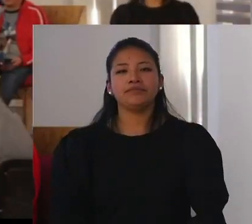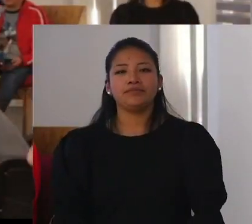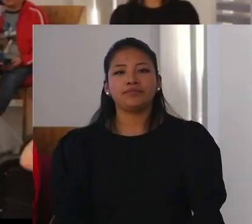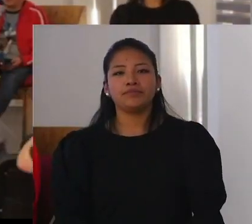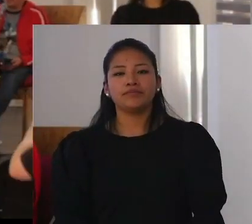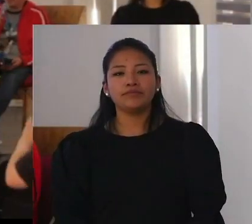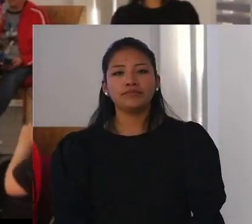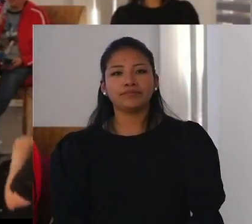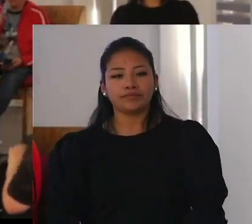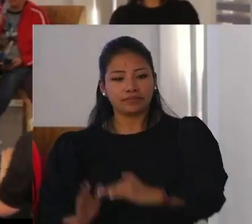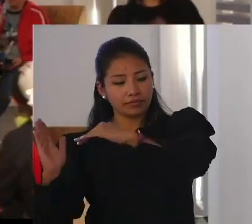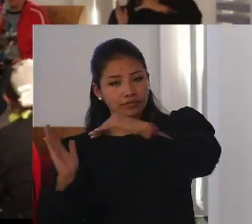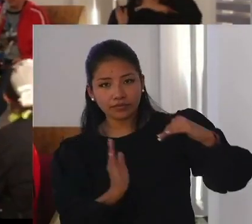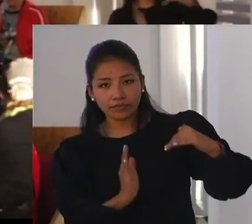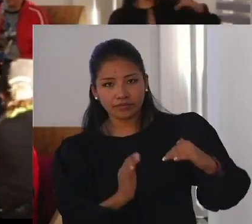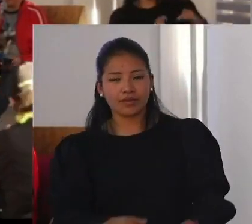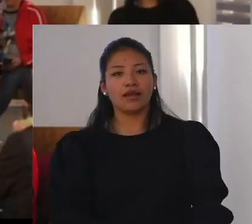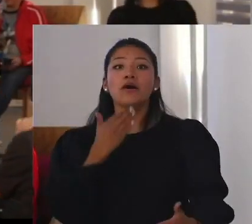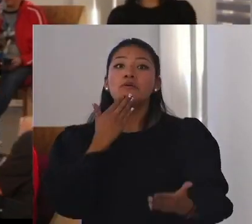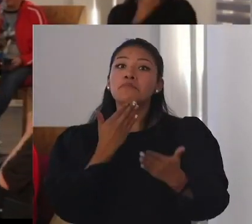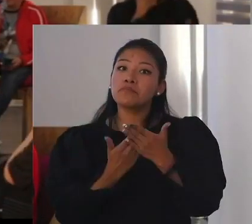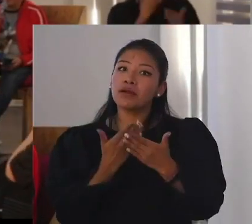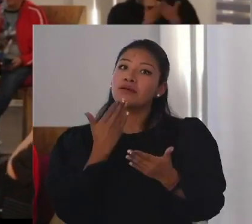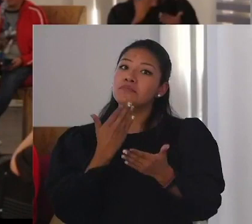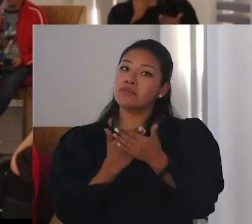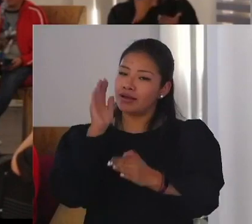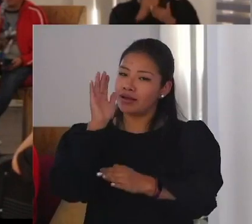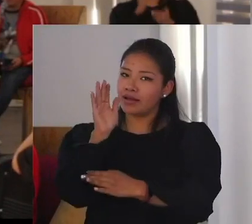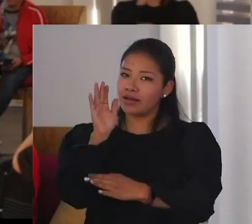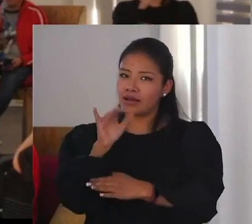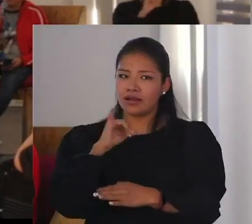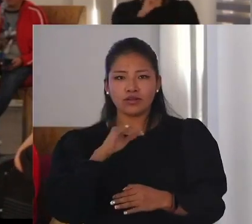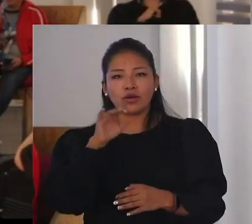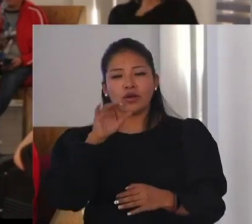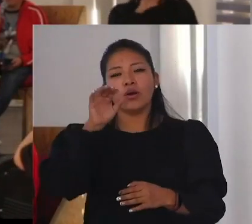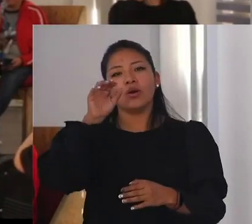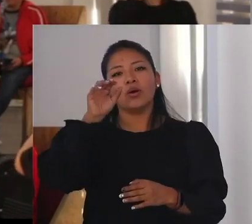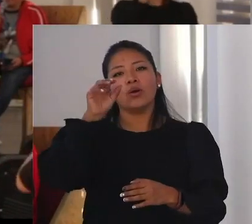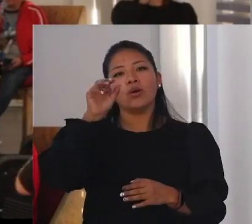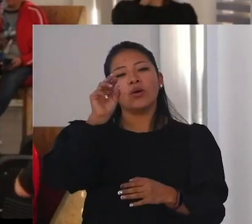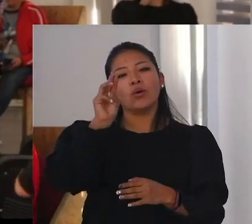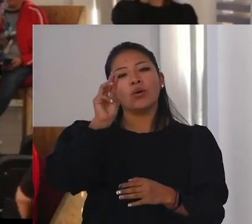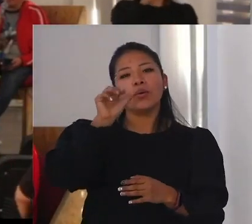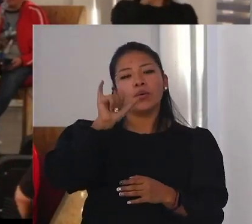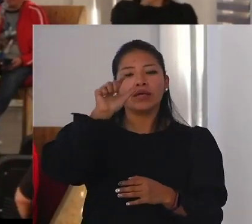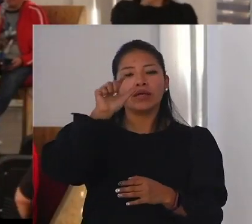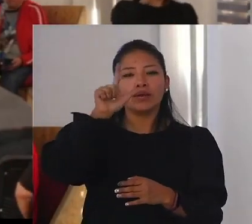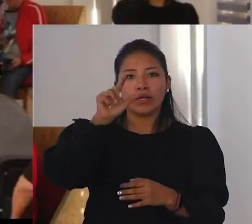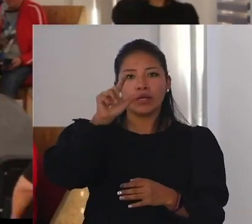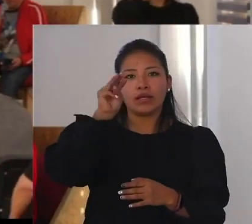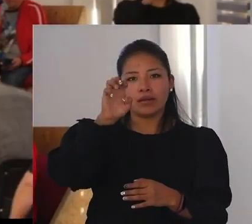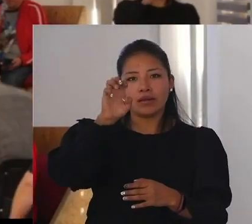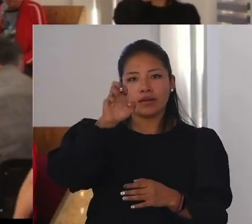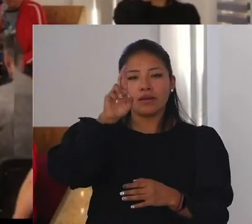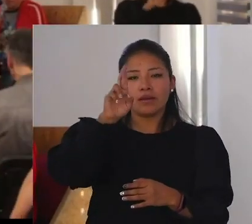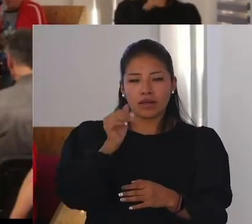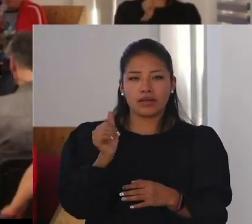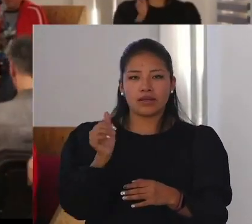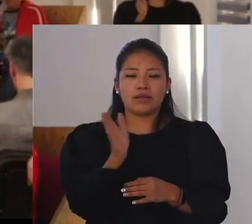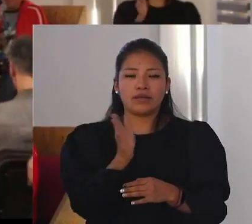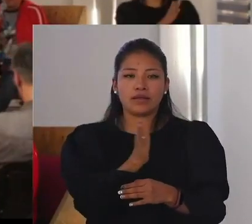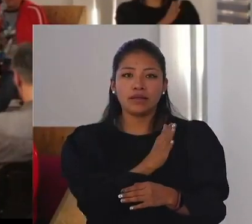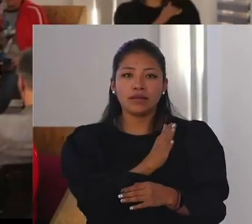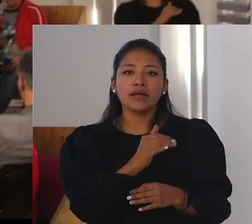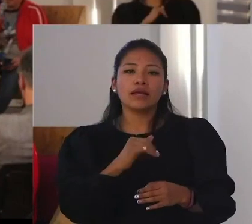Bueno buenas tardes Yo soy Wilmer urrelo No yo vine digamos un poco para